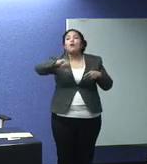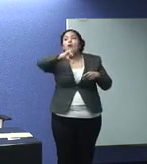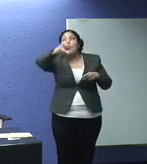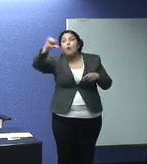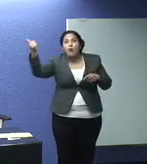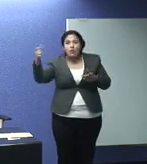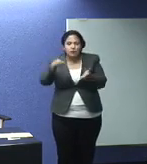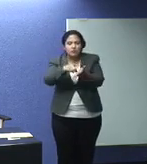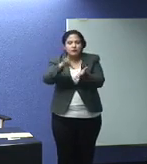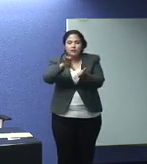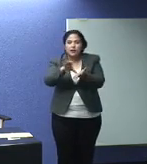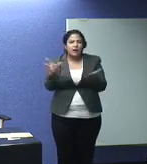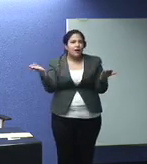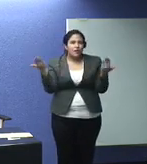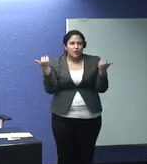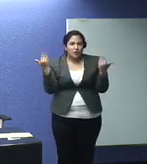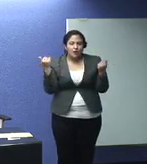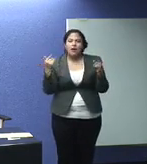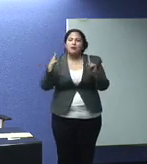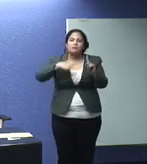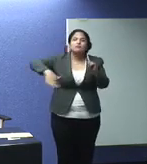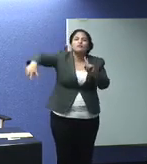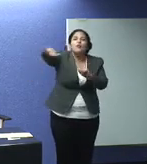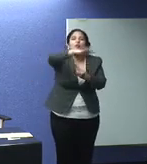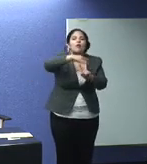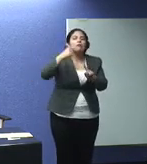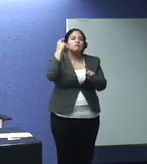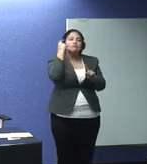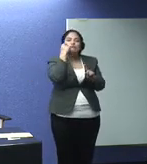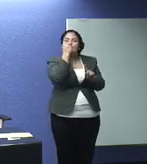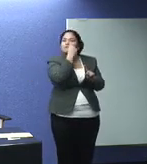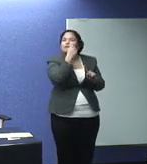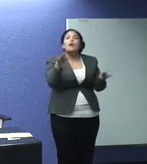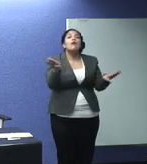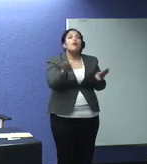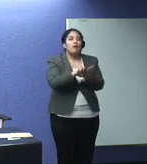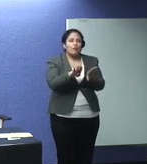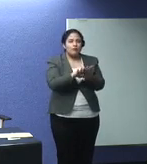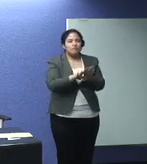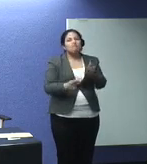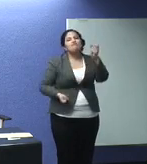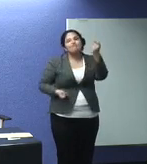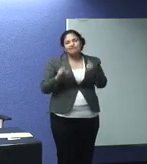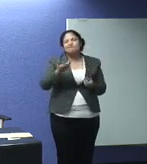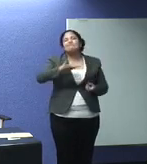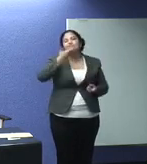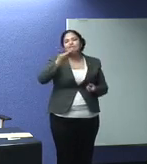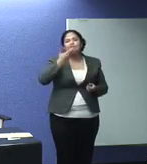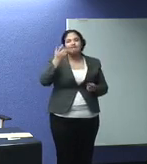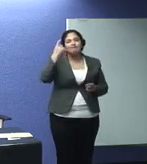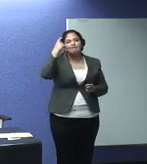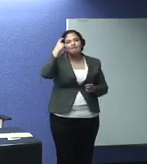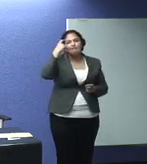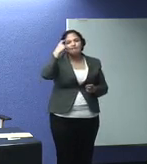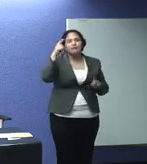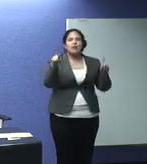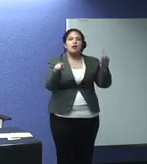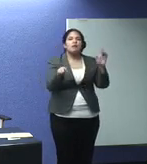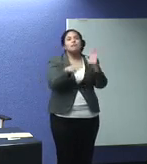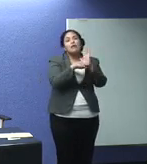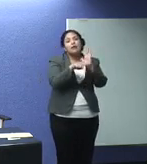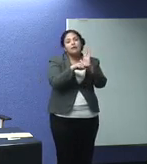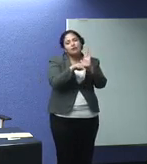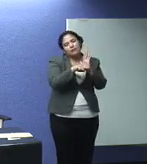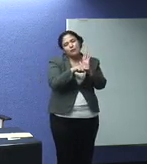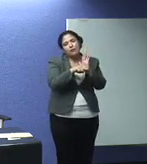vigente de lo que es la discapacidad, en donde generalmente tiende a ser una visión negativa y estereotipada, permeada por los modelos, digamos,